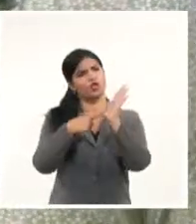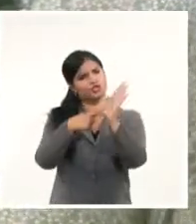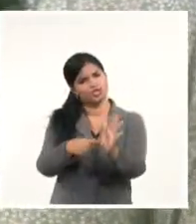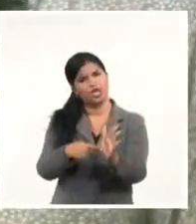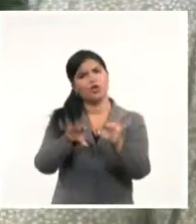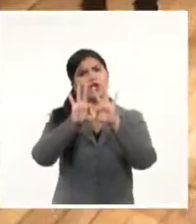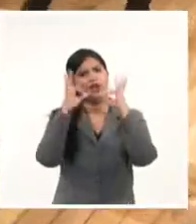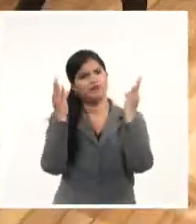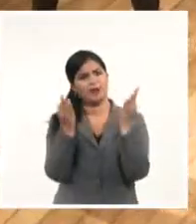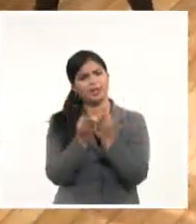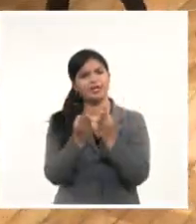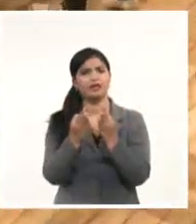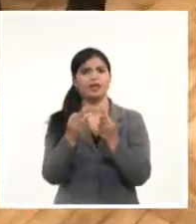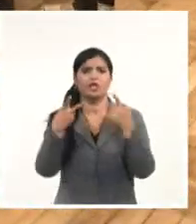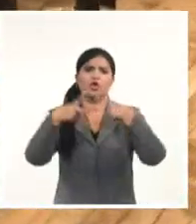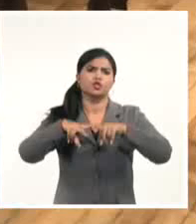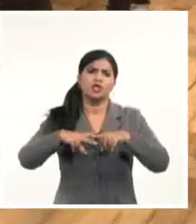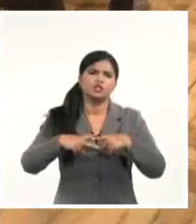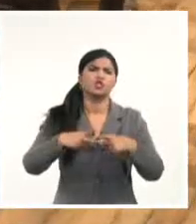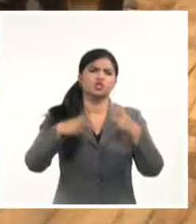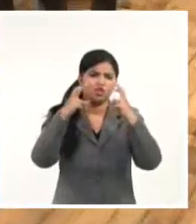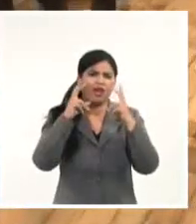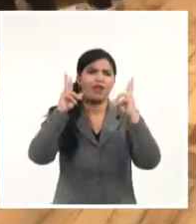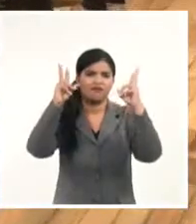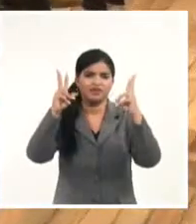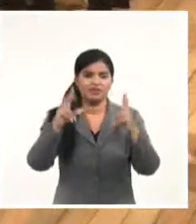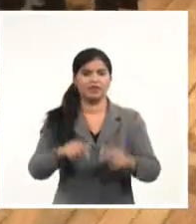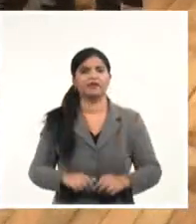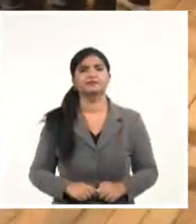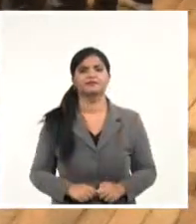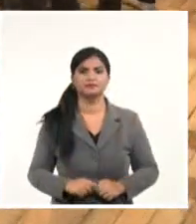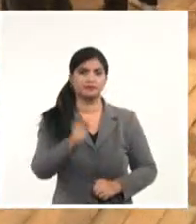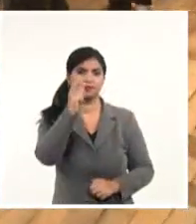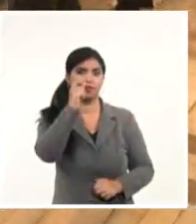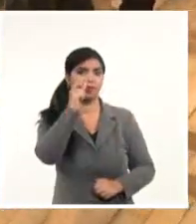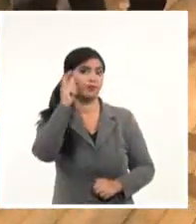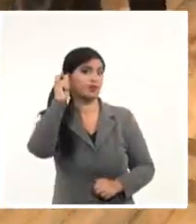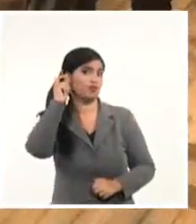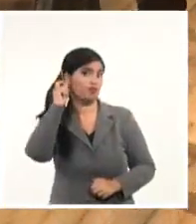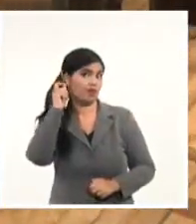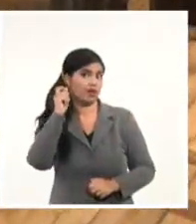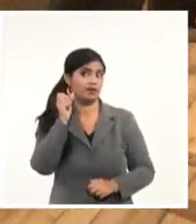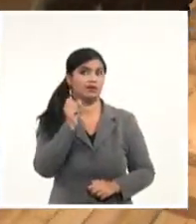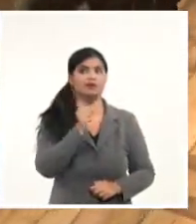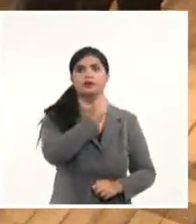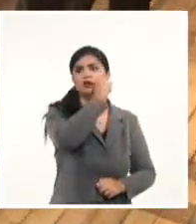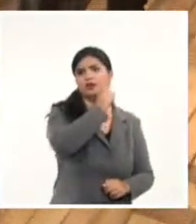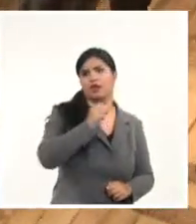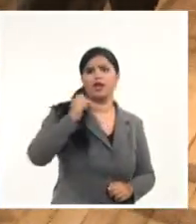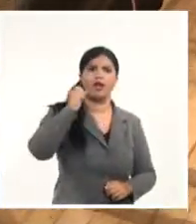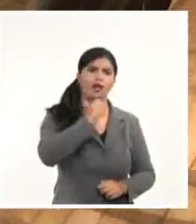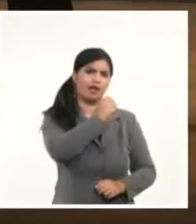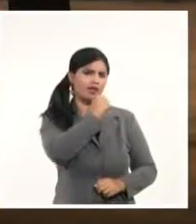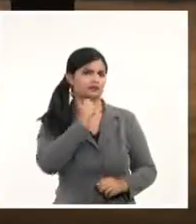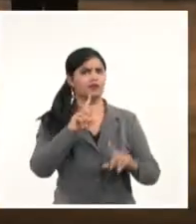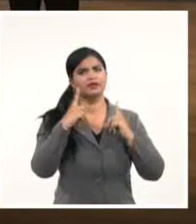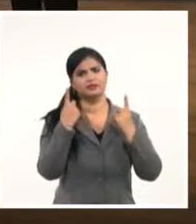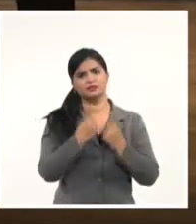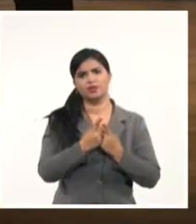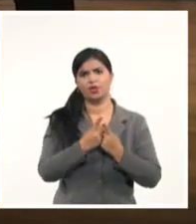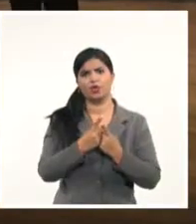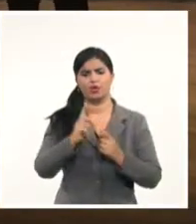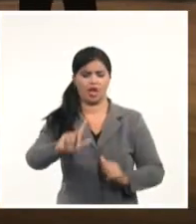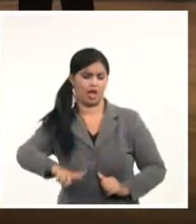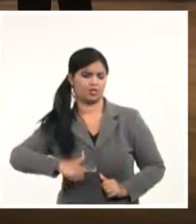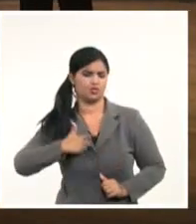intentemos encontrar una solución. Actores y actrices expresan su mensaje a los espectadores con profunda carga dramática. El